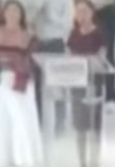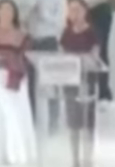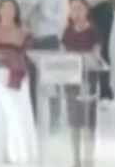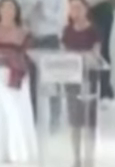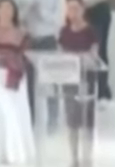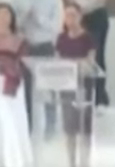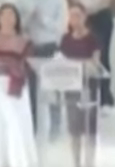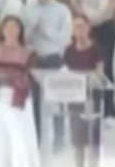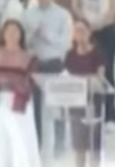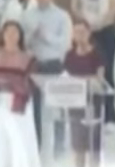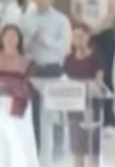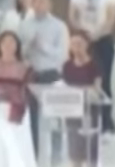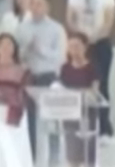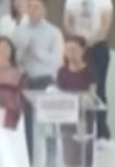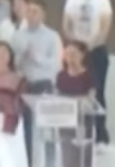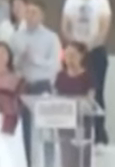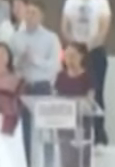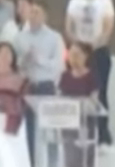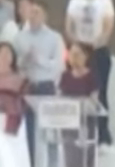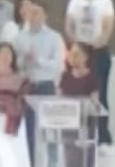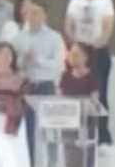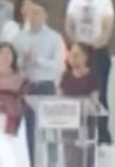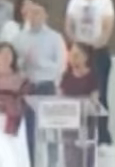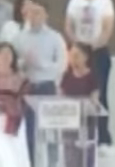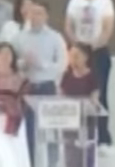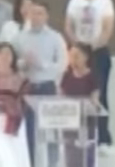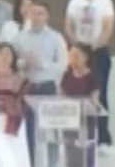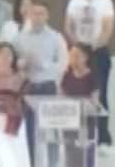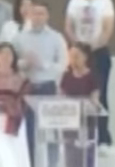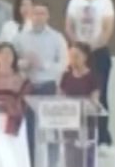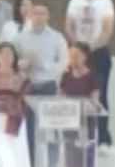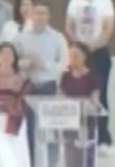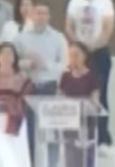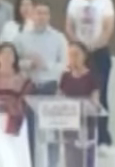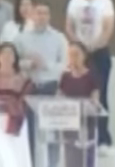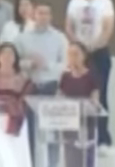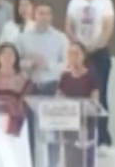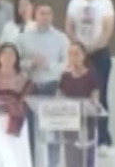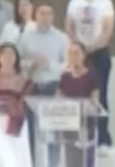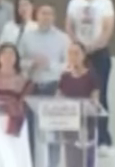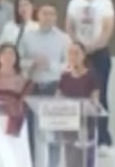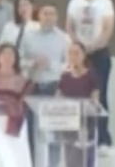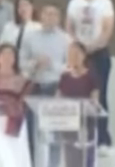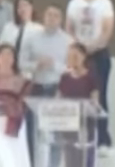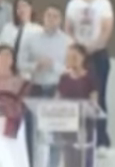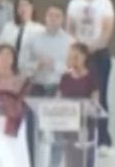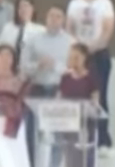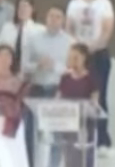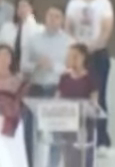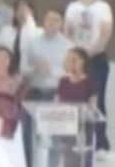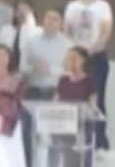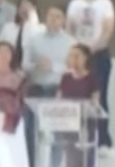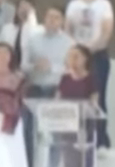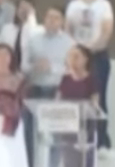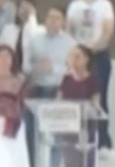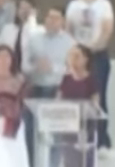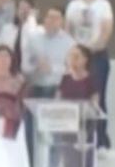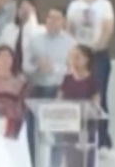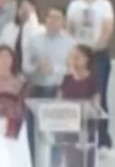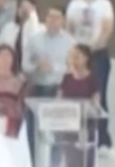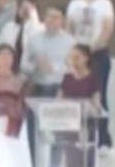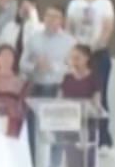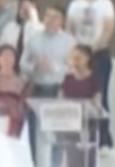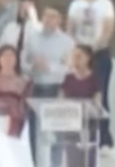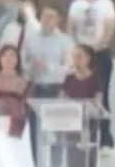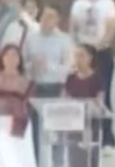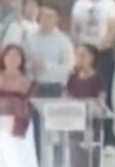La crónica que te acaban de dar es correcta. Fue un evento que yo te podría destacar de unidad porque estuvieron